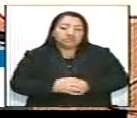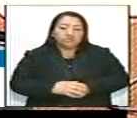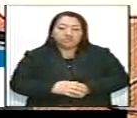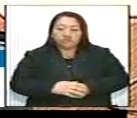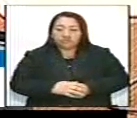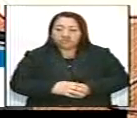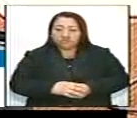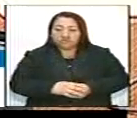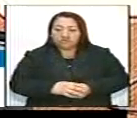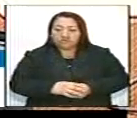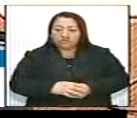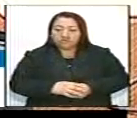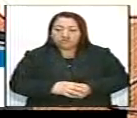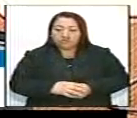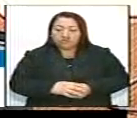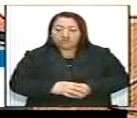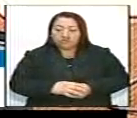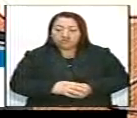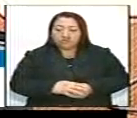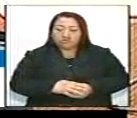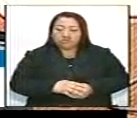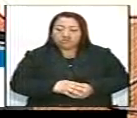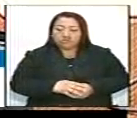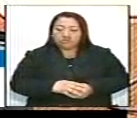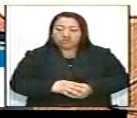asumimos. Producto de ello,